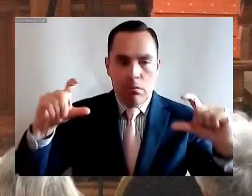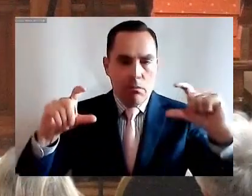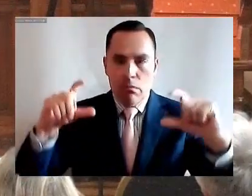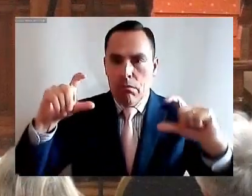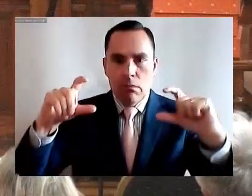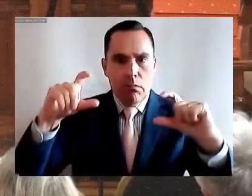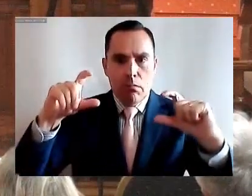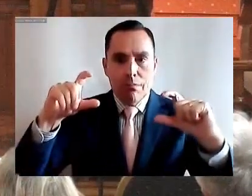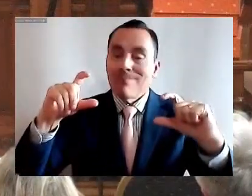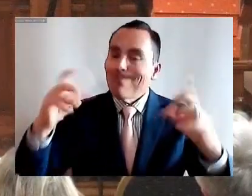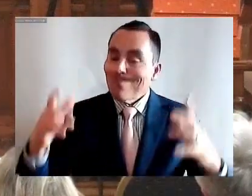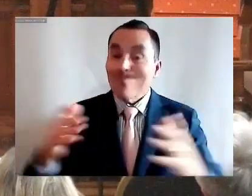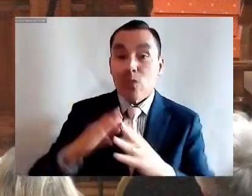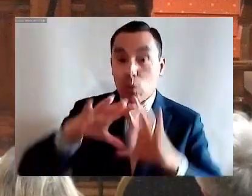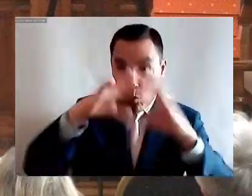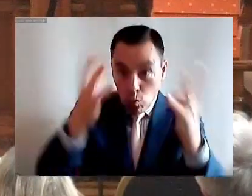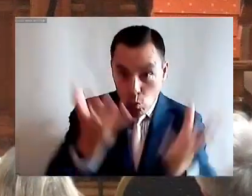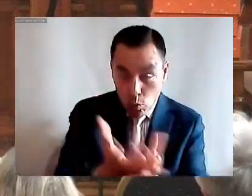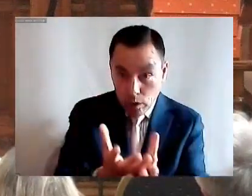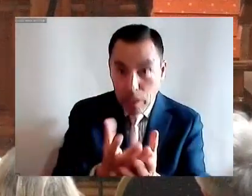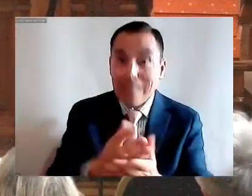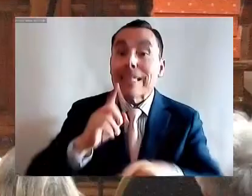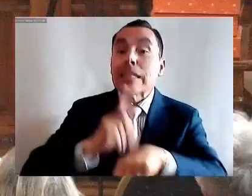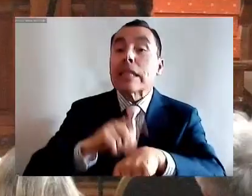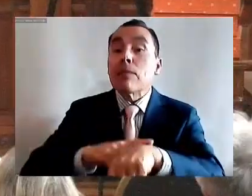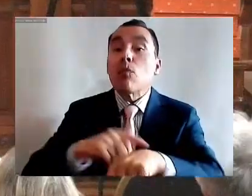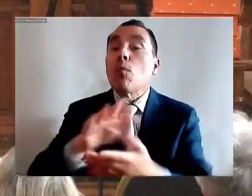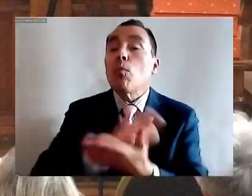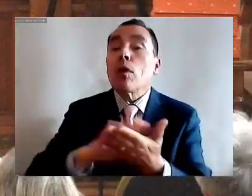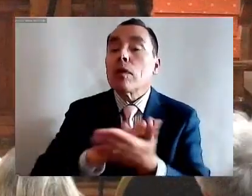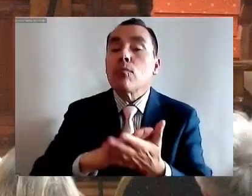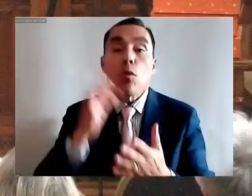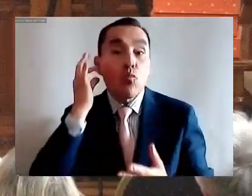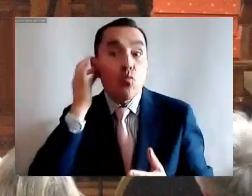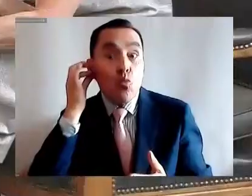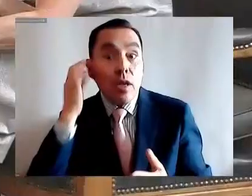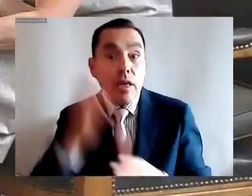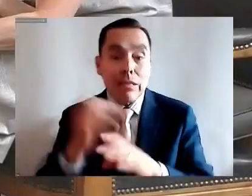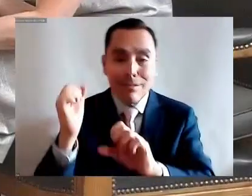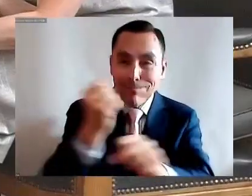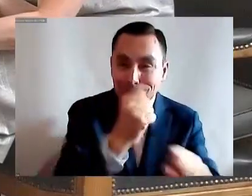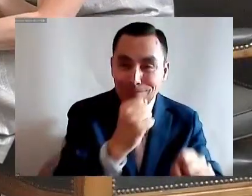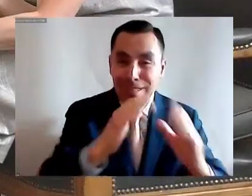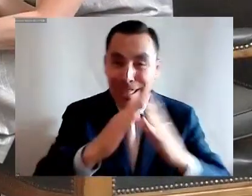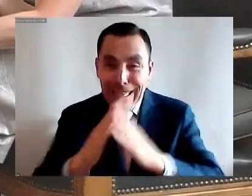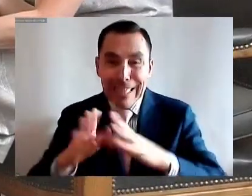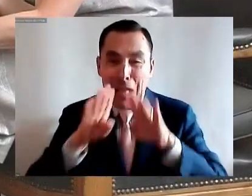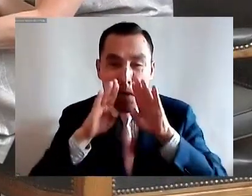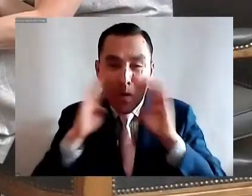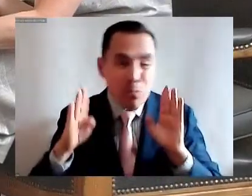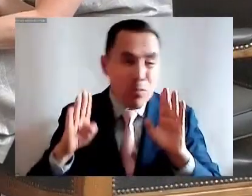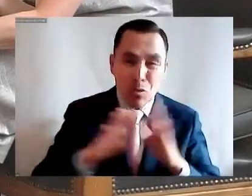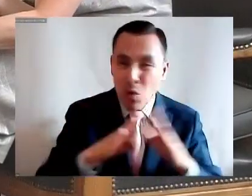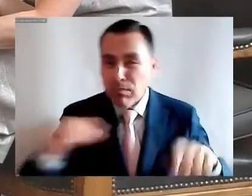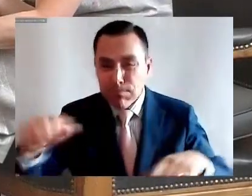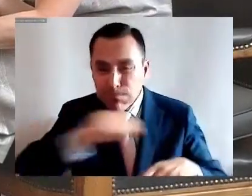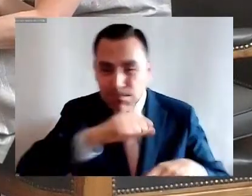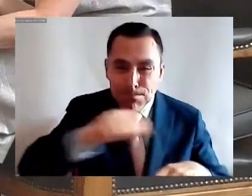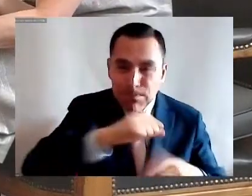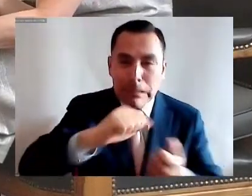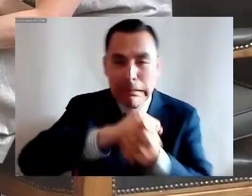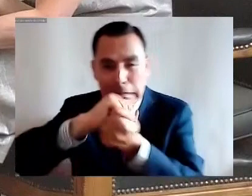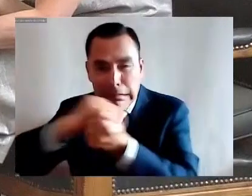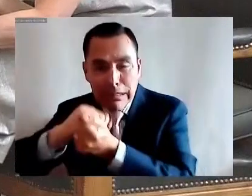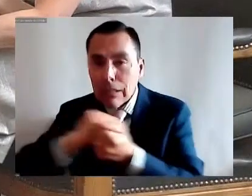nivel mundial, la carga del trabajo doméstico y de cuidados no remunerado que realizan las mujeres es 2,6